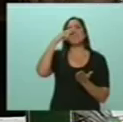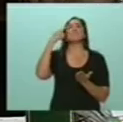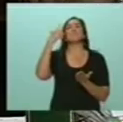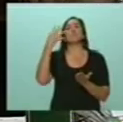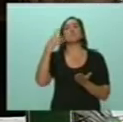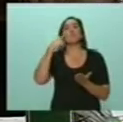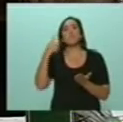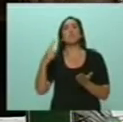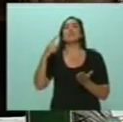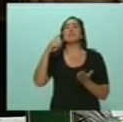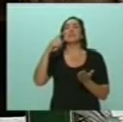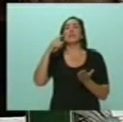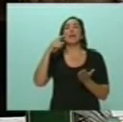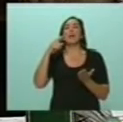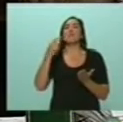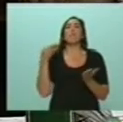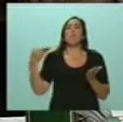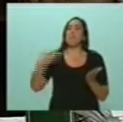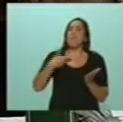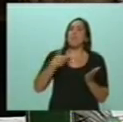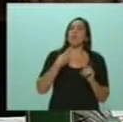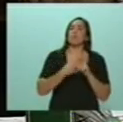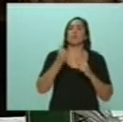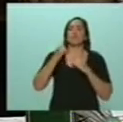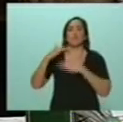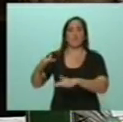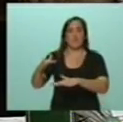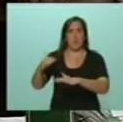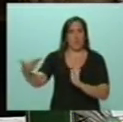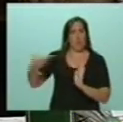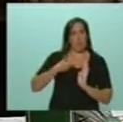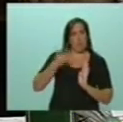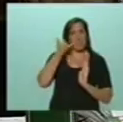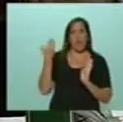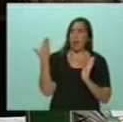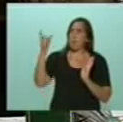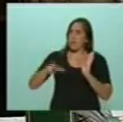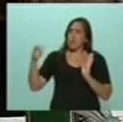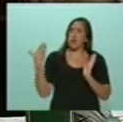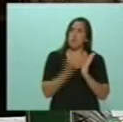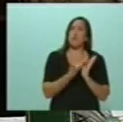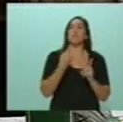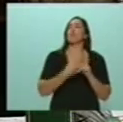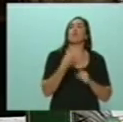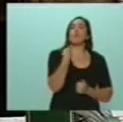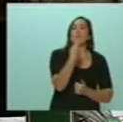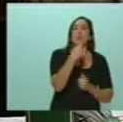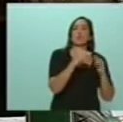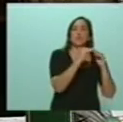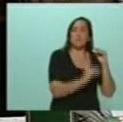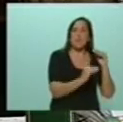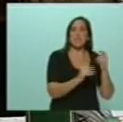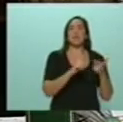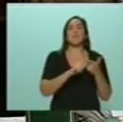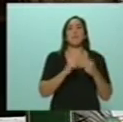70.436 solicitudes de subsidios. Como ustedes recordarán, en subsidios referidos a la jubilación mínima, a